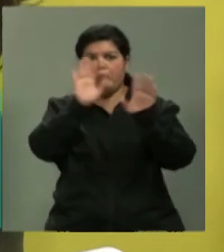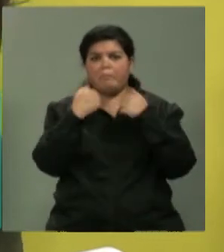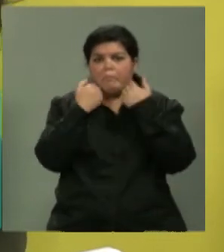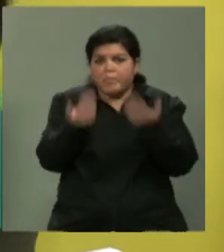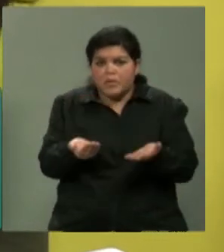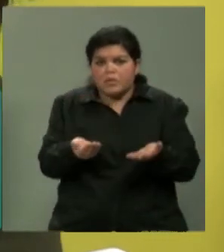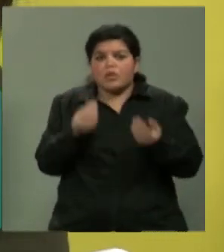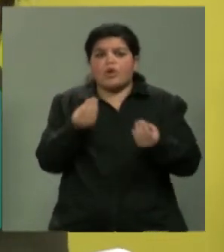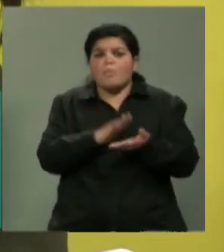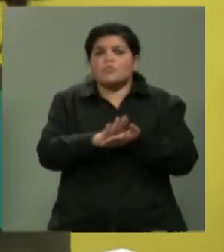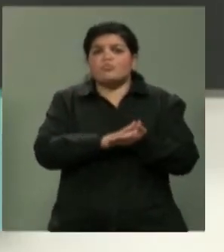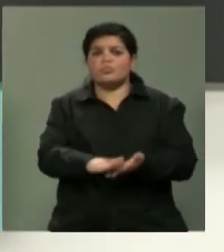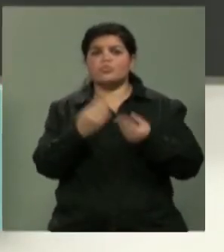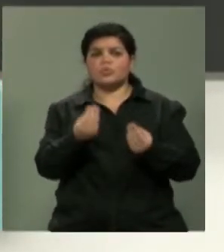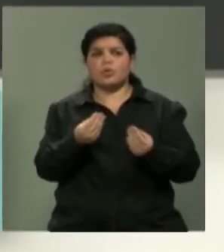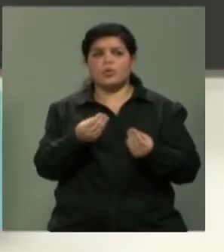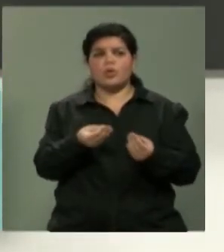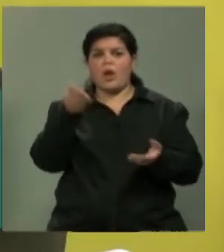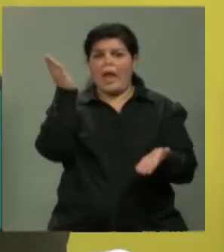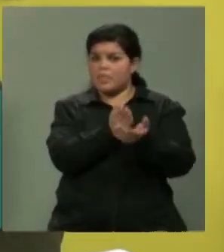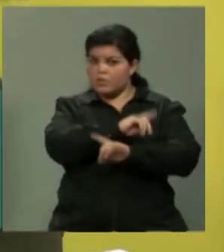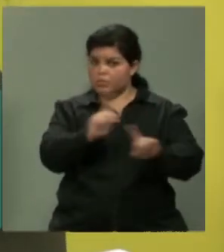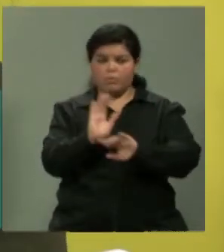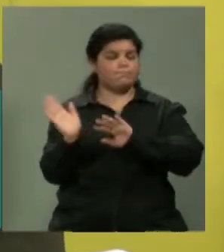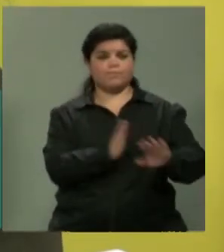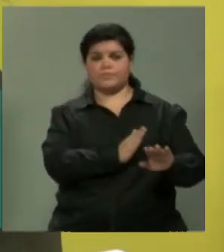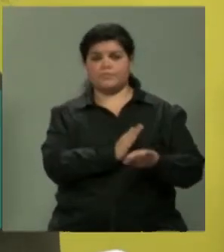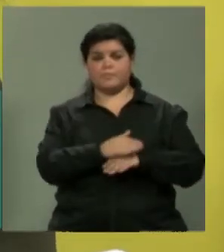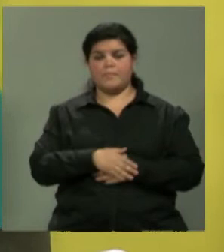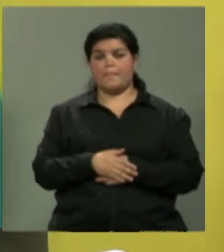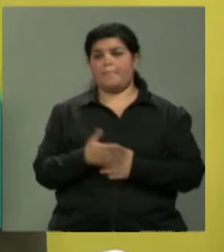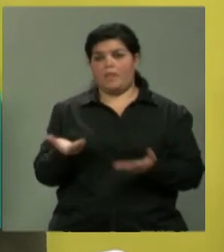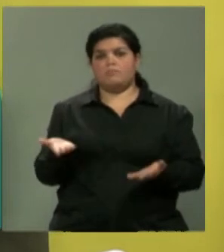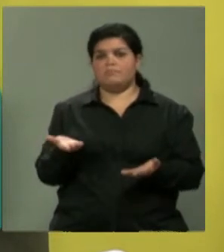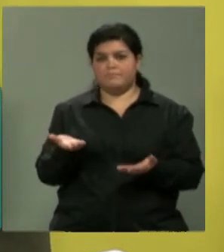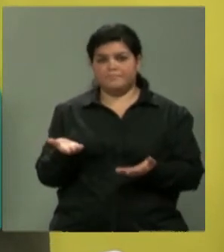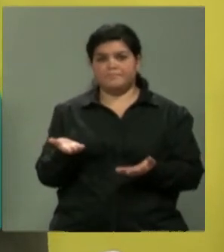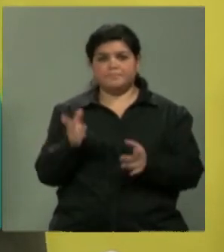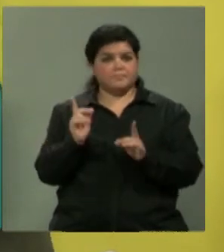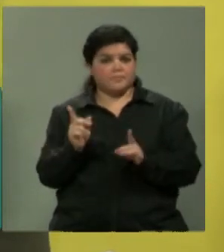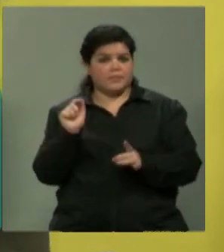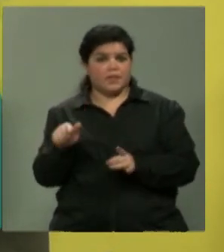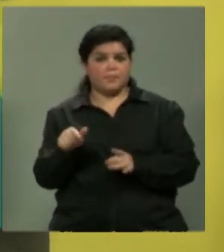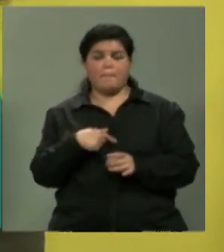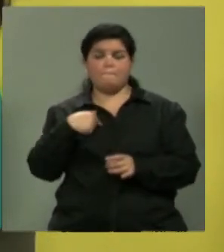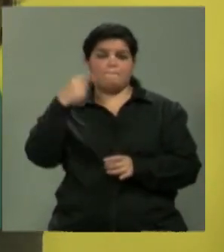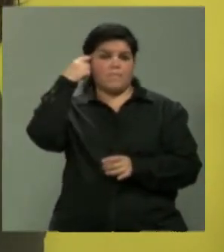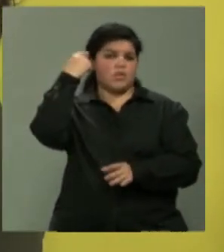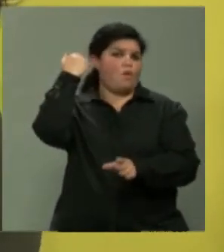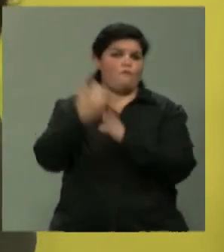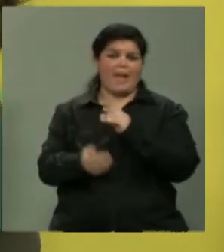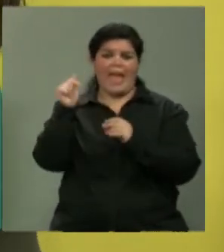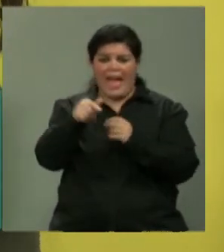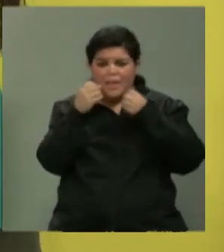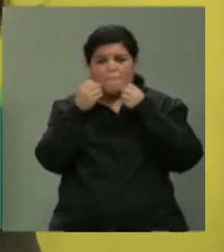esa que no- problemática? no vas- como castigo, ¿eh? No, claro, bueno, pero me parece de que es hasta un error quizás empezar por ahí la